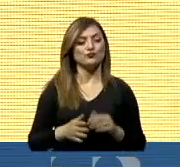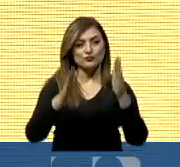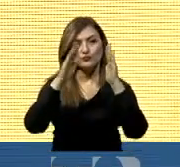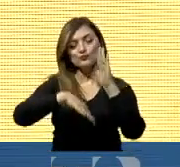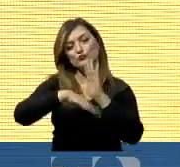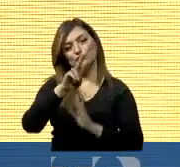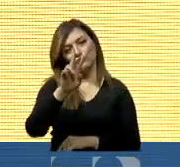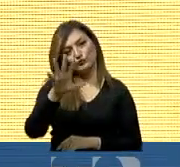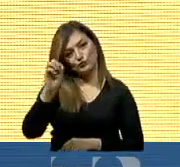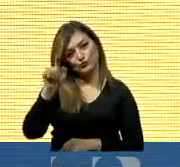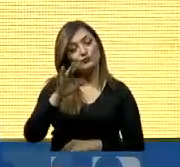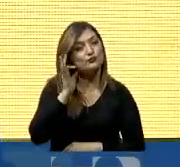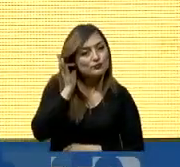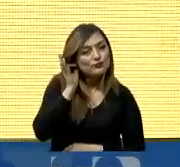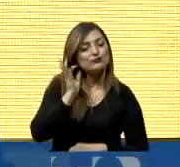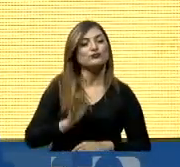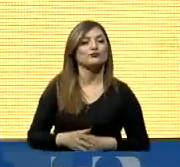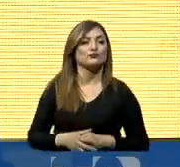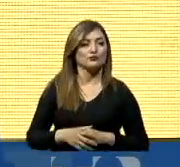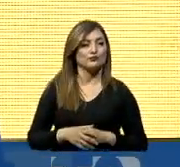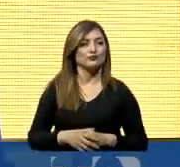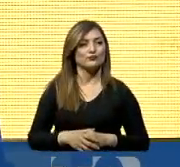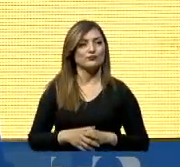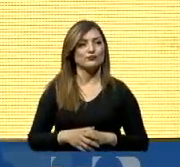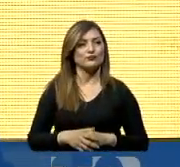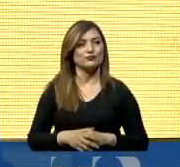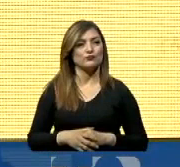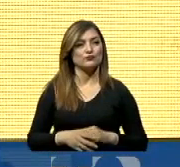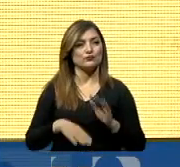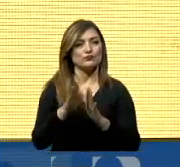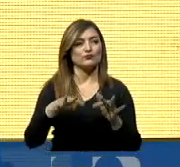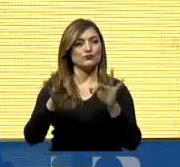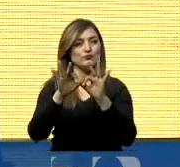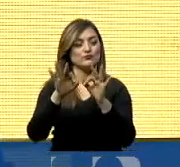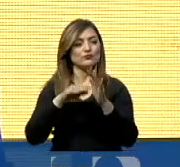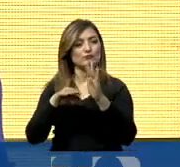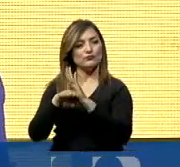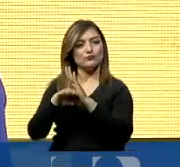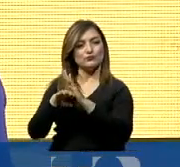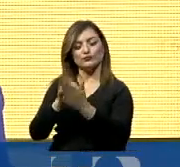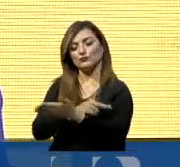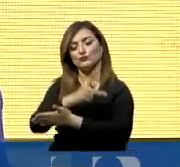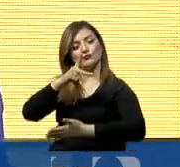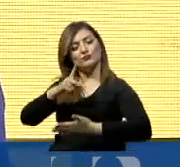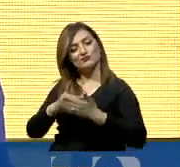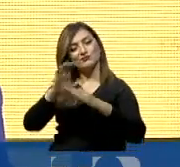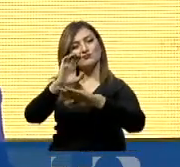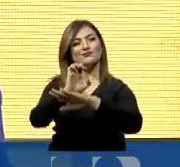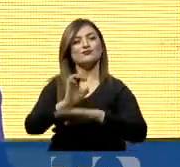de 250.000 mujeres. Constituye sin duda alguna un hito para Banco Pichincha, pero también para el